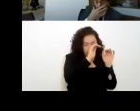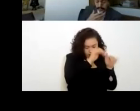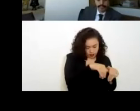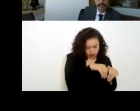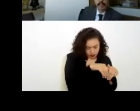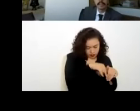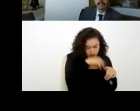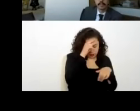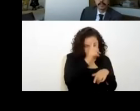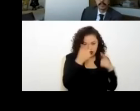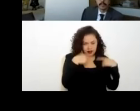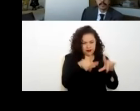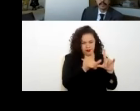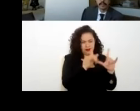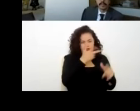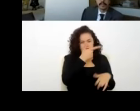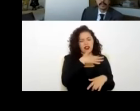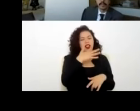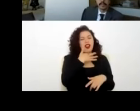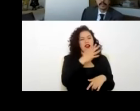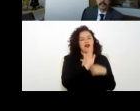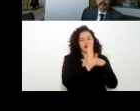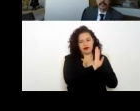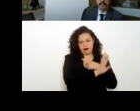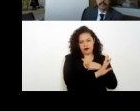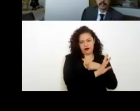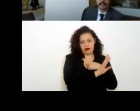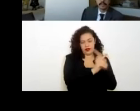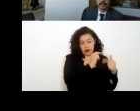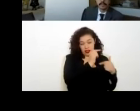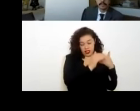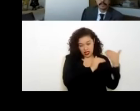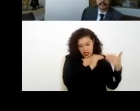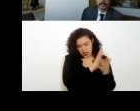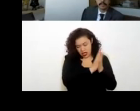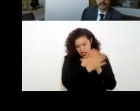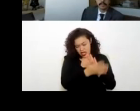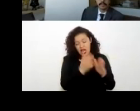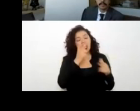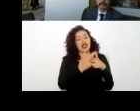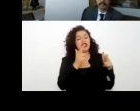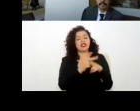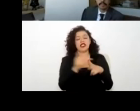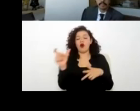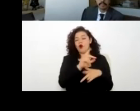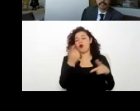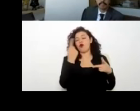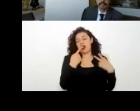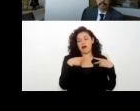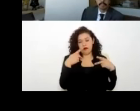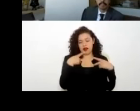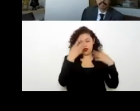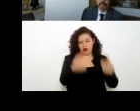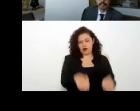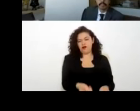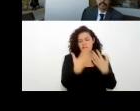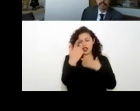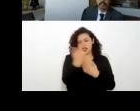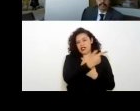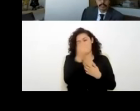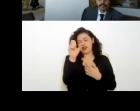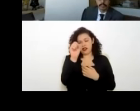en el portal antilavado, sería hasta el momento en que un donante le dé arriba de